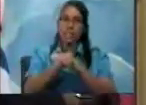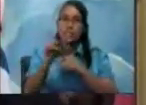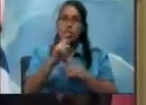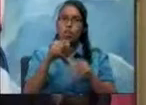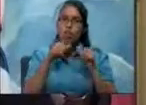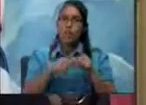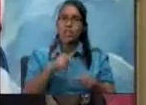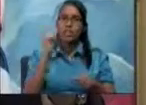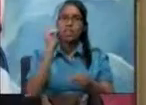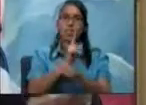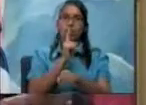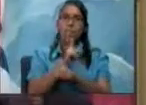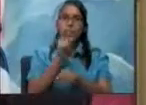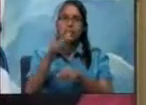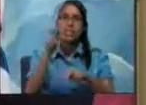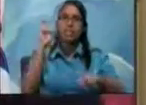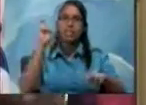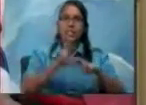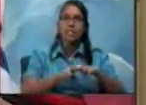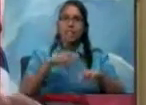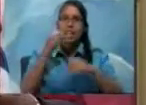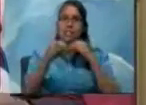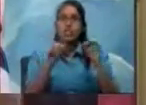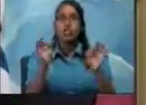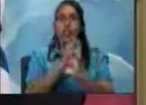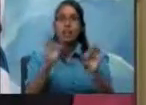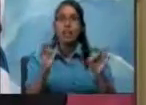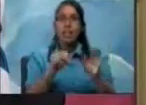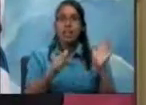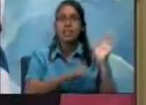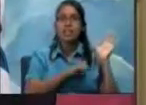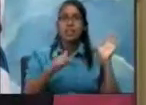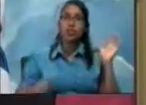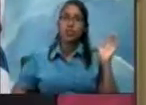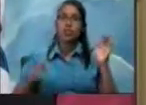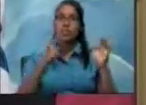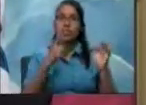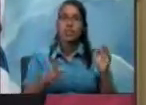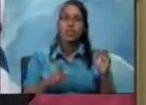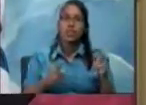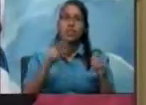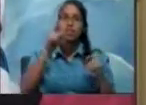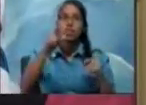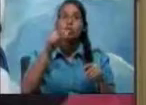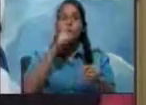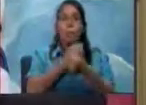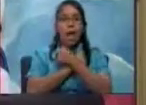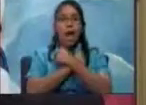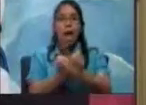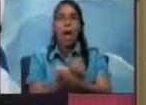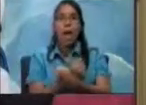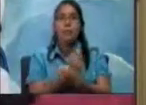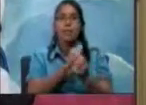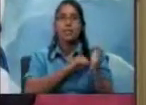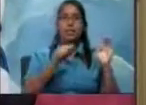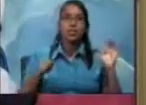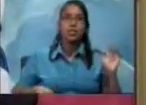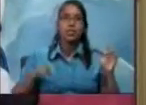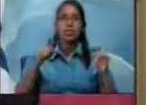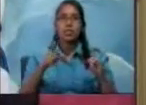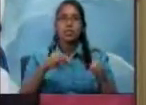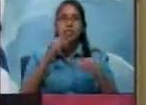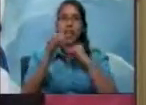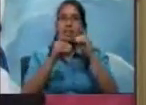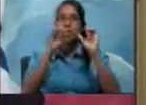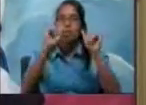quedarse solamente allí Sentado haciendo nada el señor le dice Pedro tú me amas el Señor te hace esa